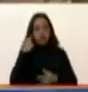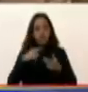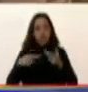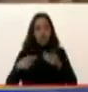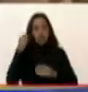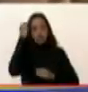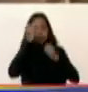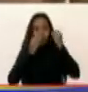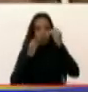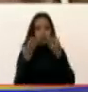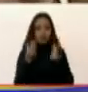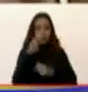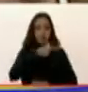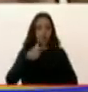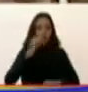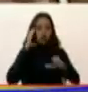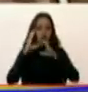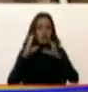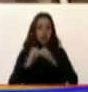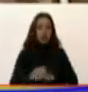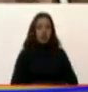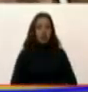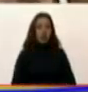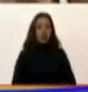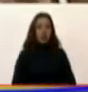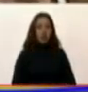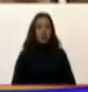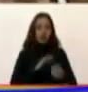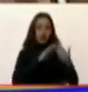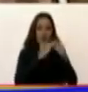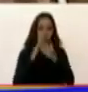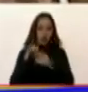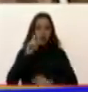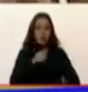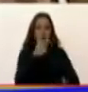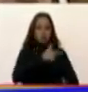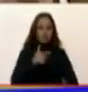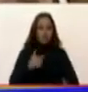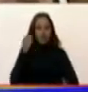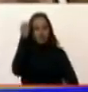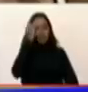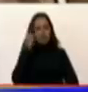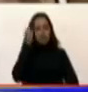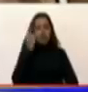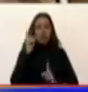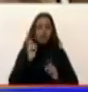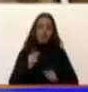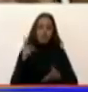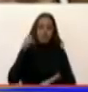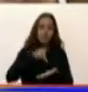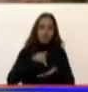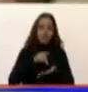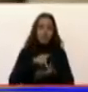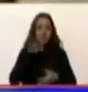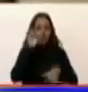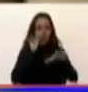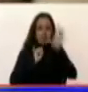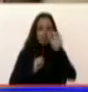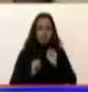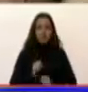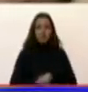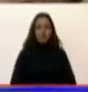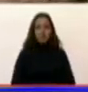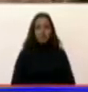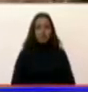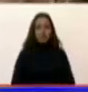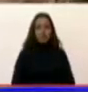comunicadores populares, comunitarios, con el de reconocidos intelectuales que también asistieron a aportar su saber. La